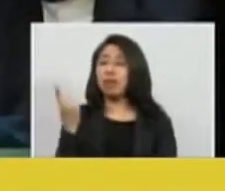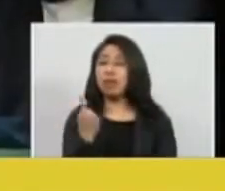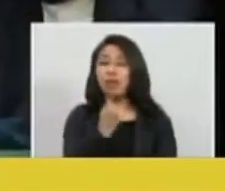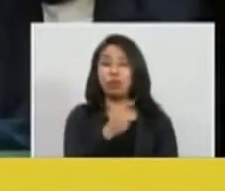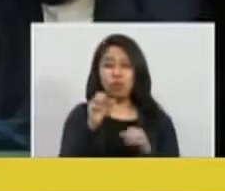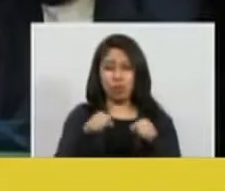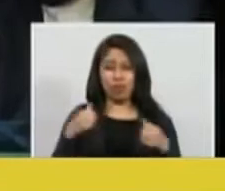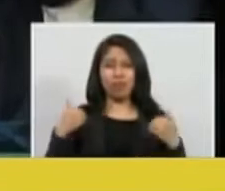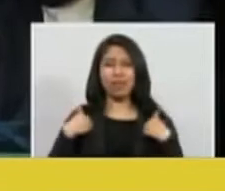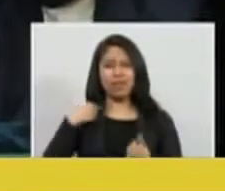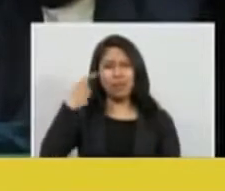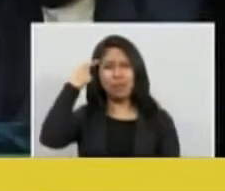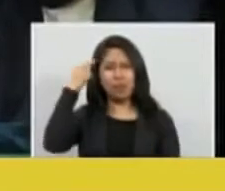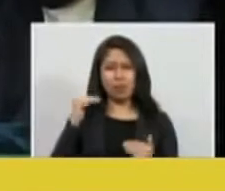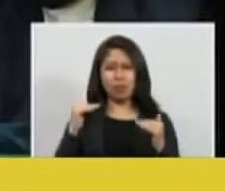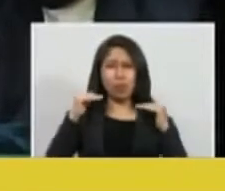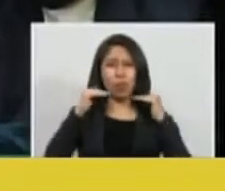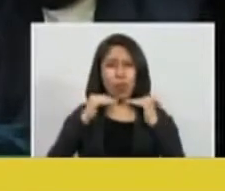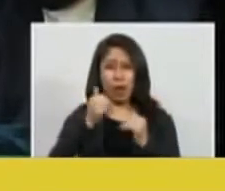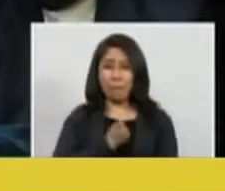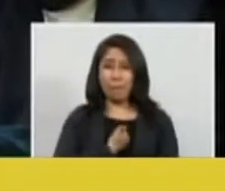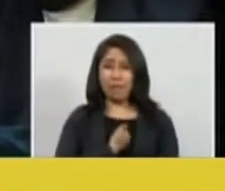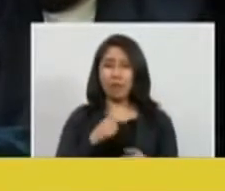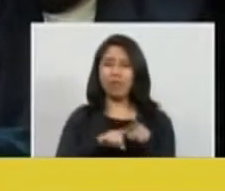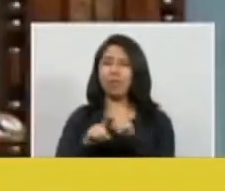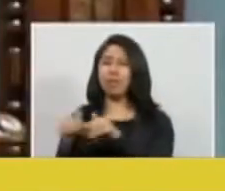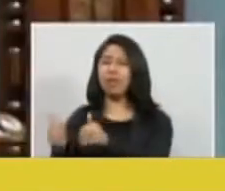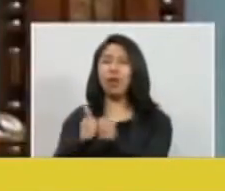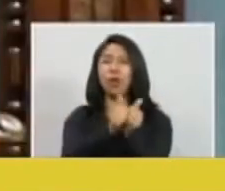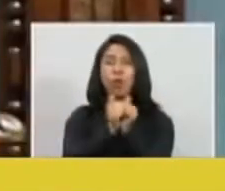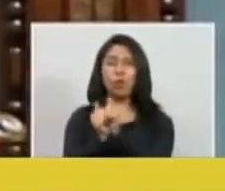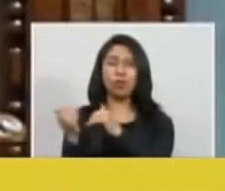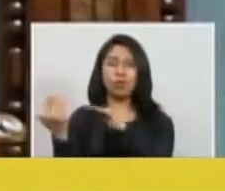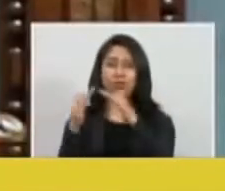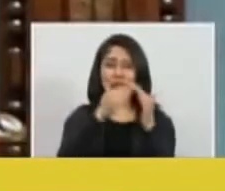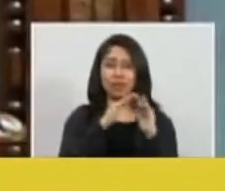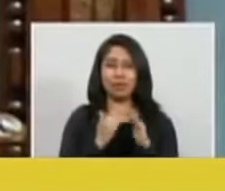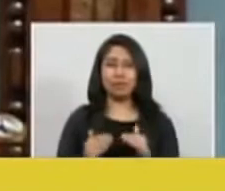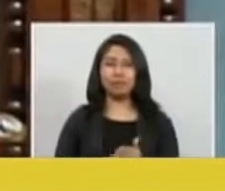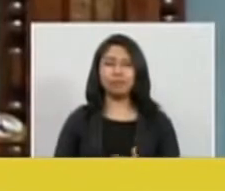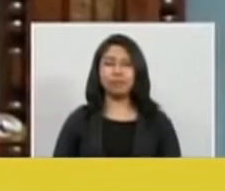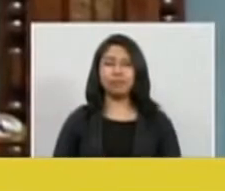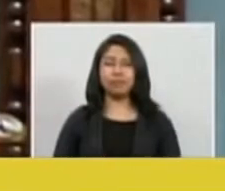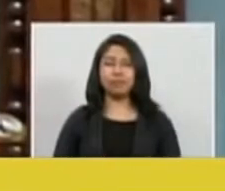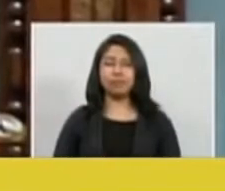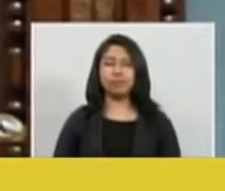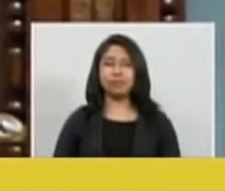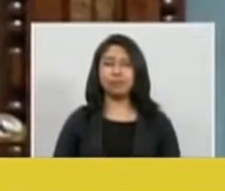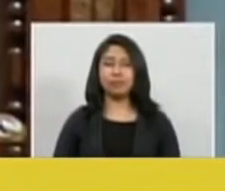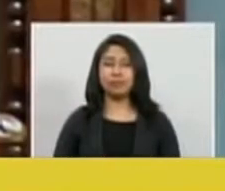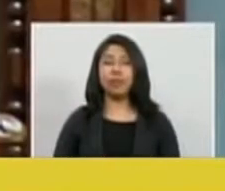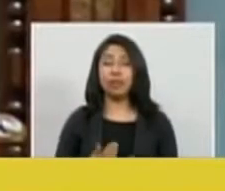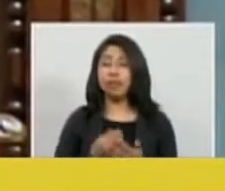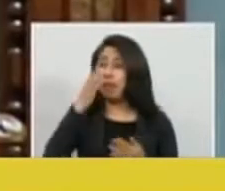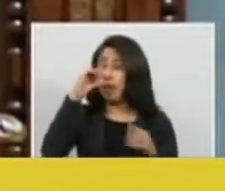sí y para la comunidad. Estamos en tiempos de los hermanos de la Panaca Pachacuti, hermanos